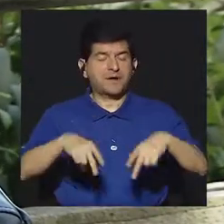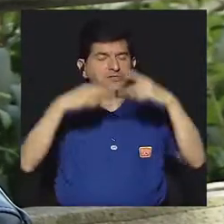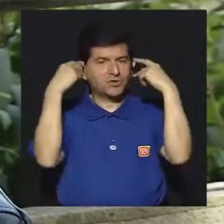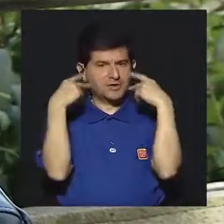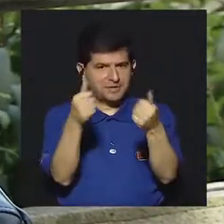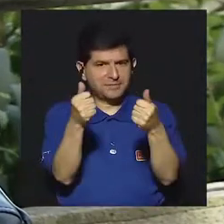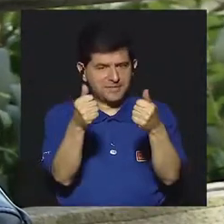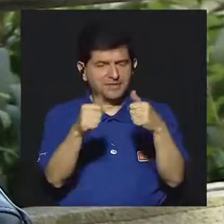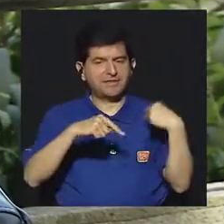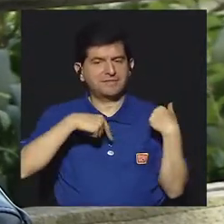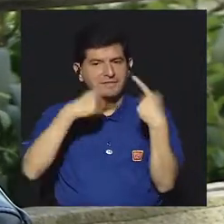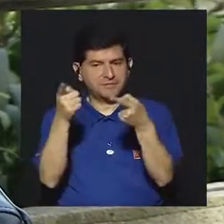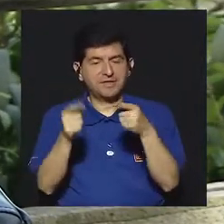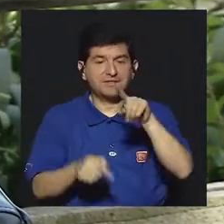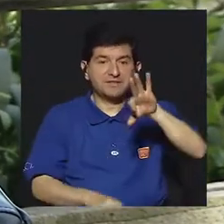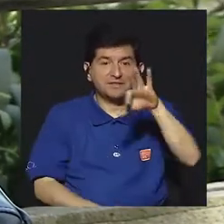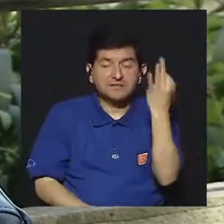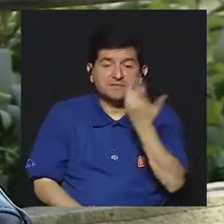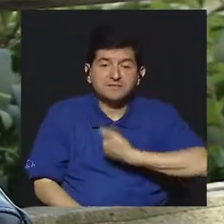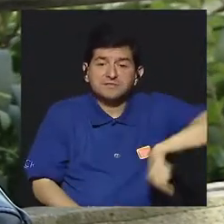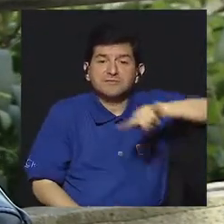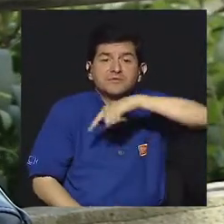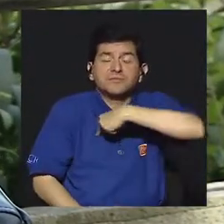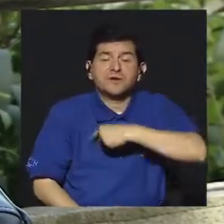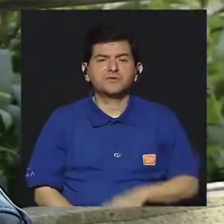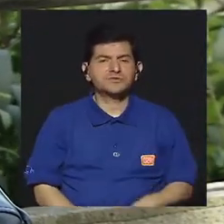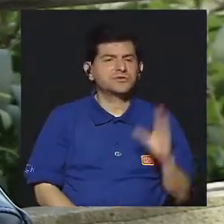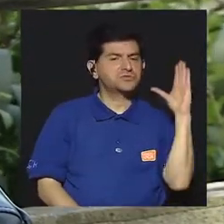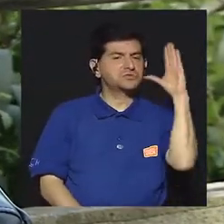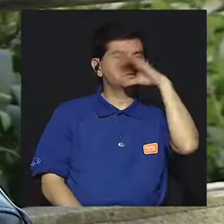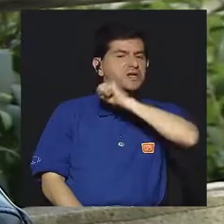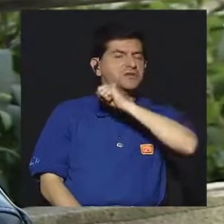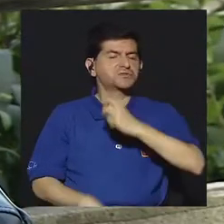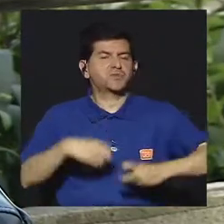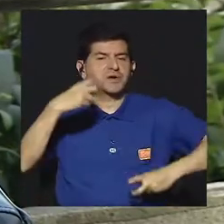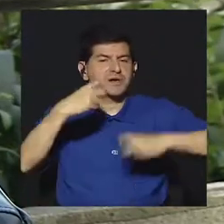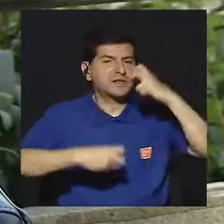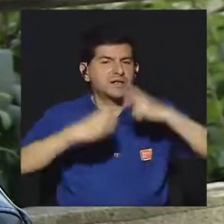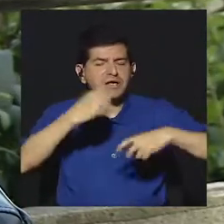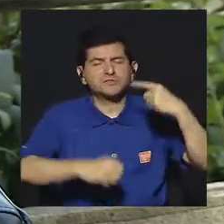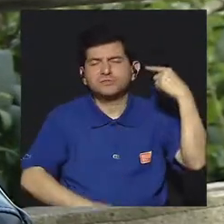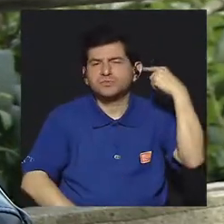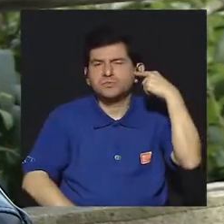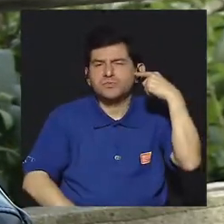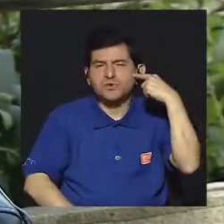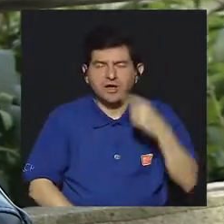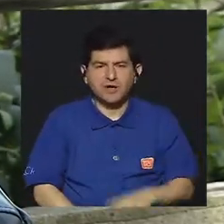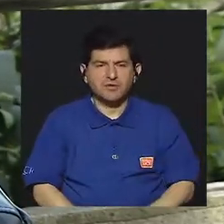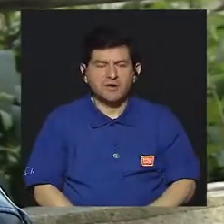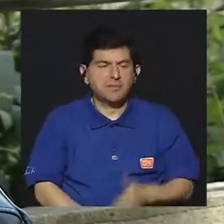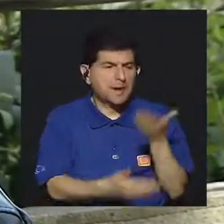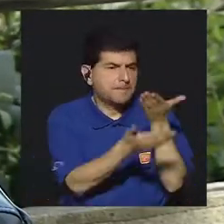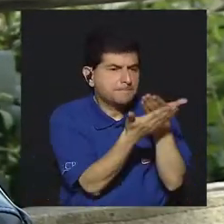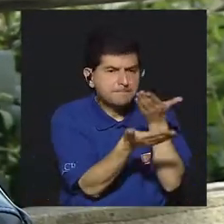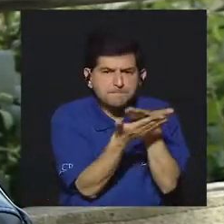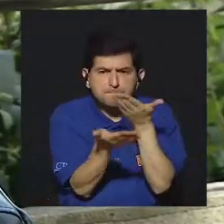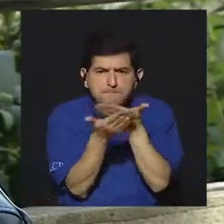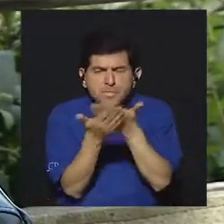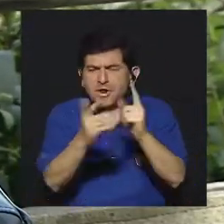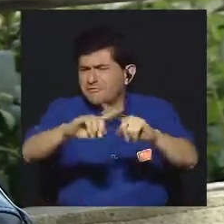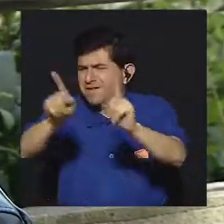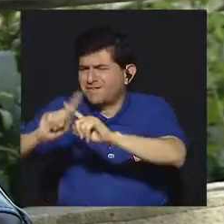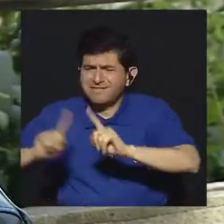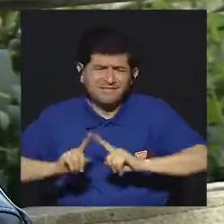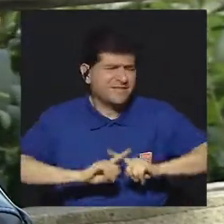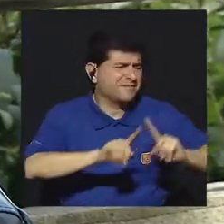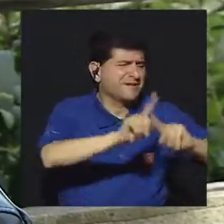referirse inmediatamente. ¿Por qué? Porque de esta manera nosotros vamos a determinar cuál es un problema de audición por medio de las pruebas que tenemos, la gama